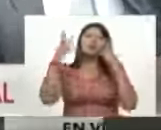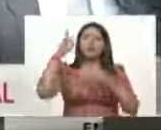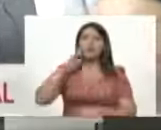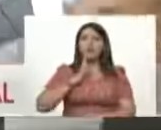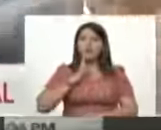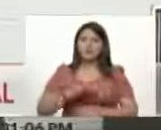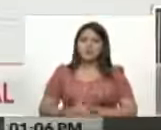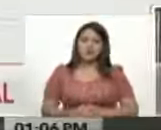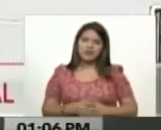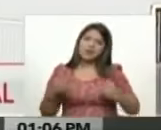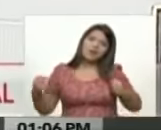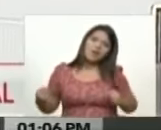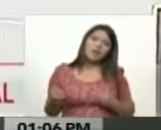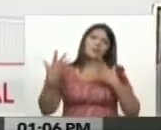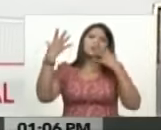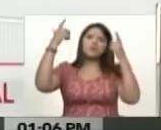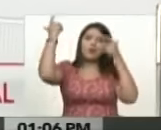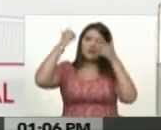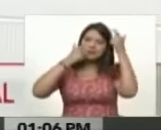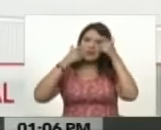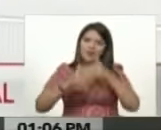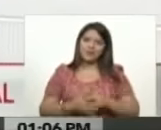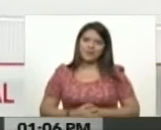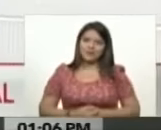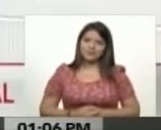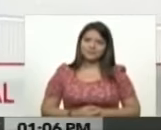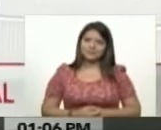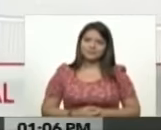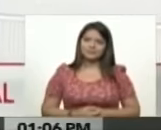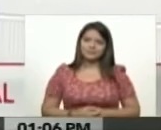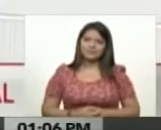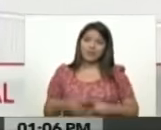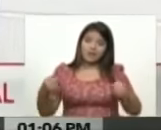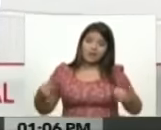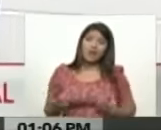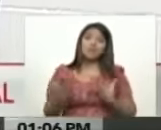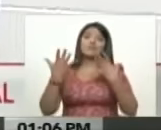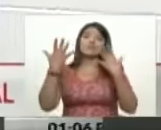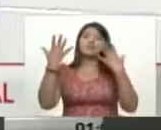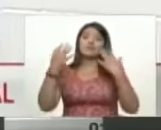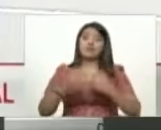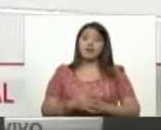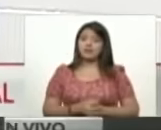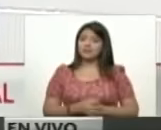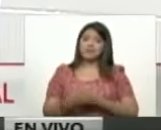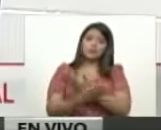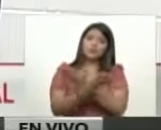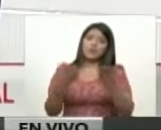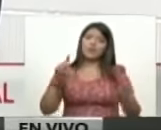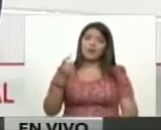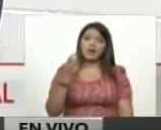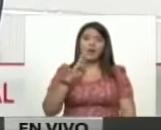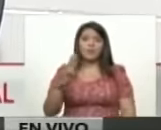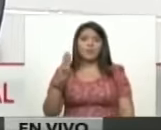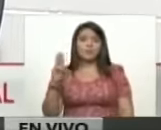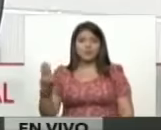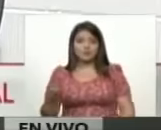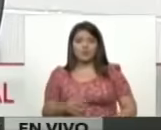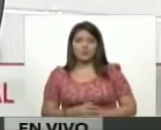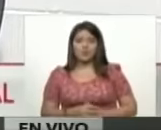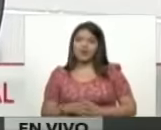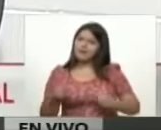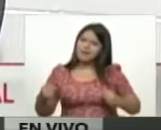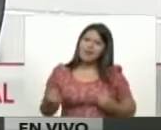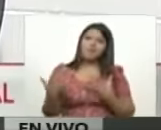Bolívar! ¡Que viva Hugo Chávez! ¡Que viva el gran polo patriótico! ¡Que